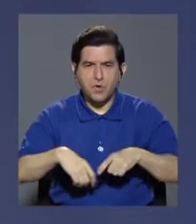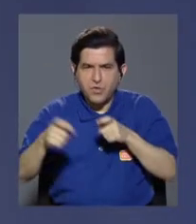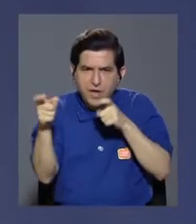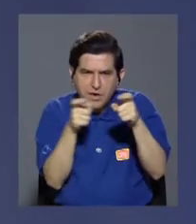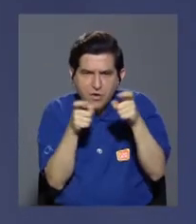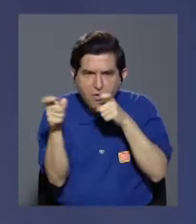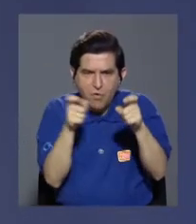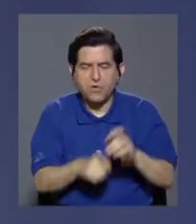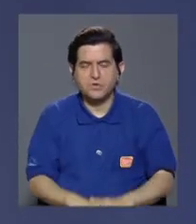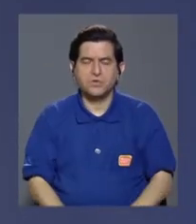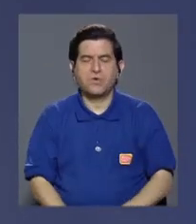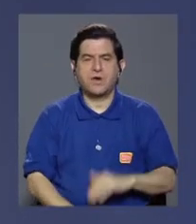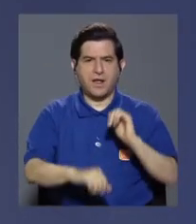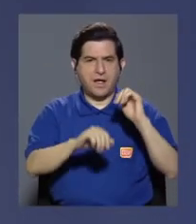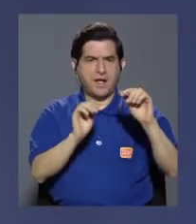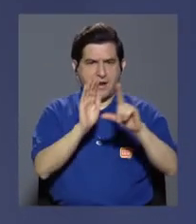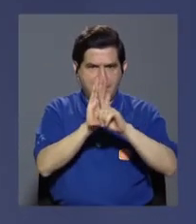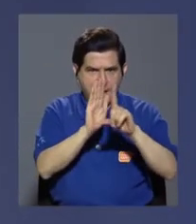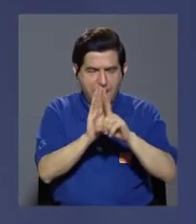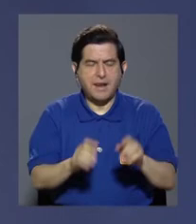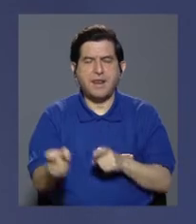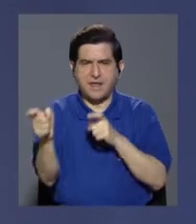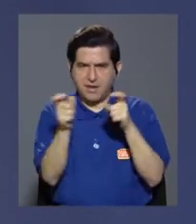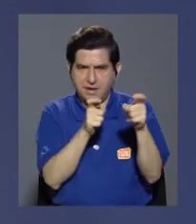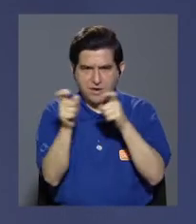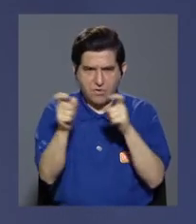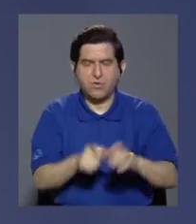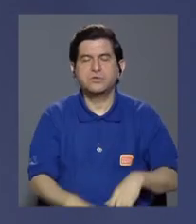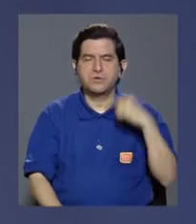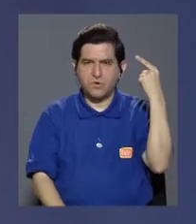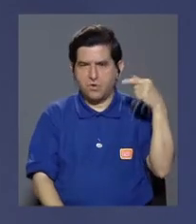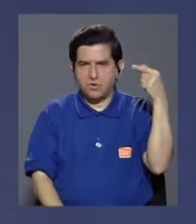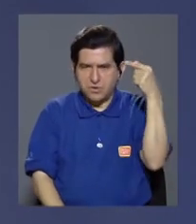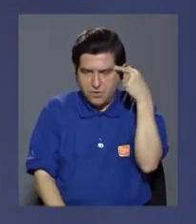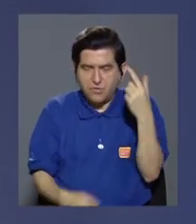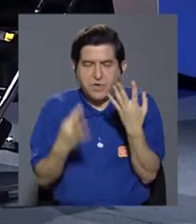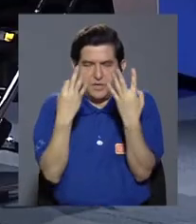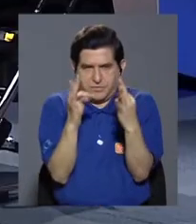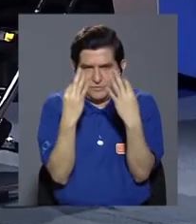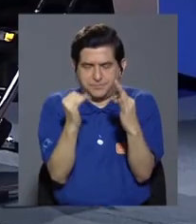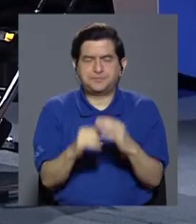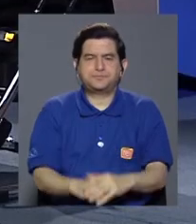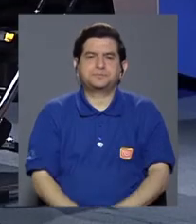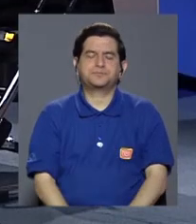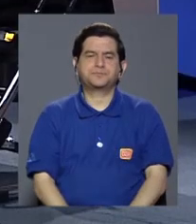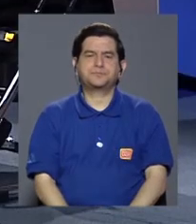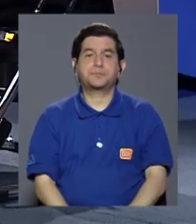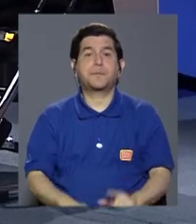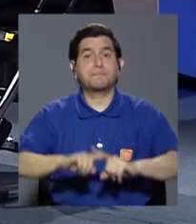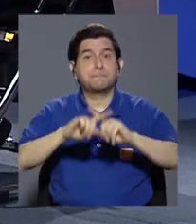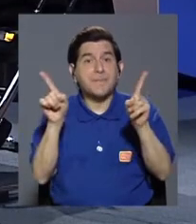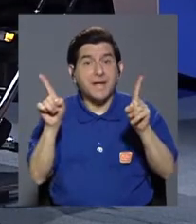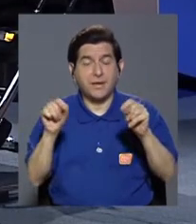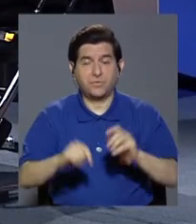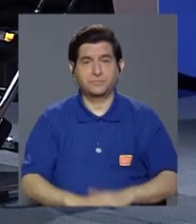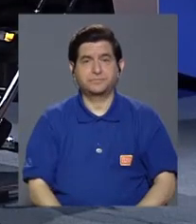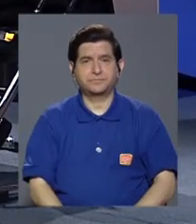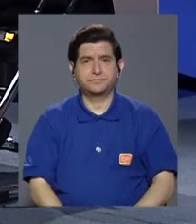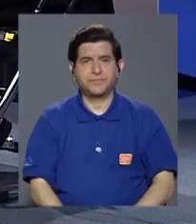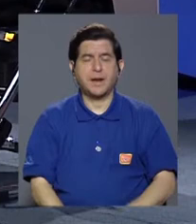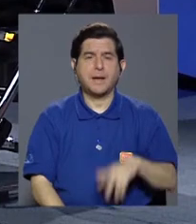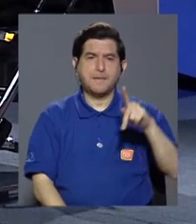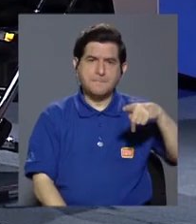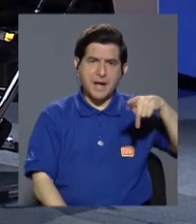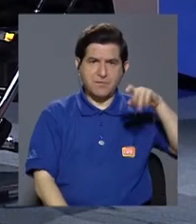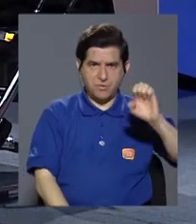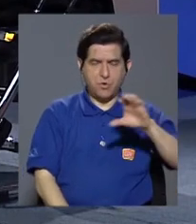de implementación de la ley de control de la legalidad que el estado colombiano intentó pero la verdad es que no